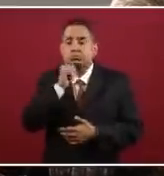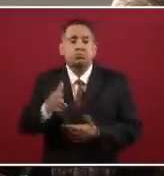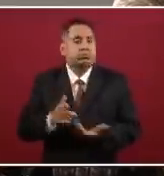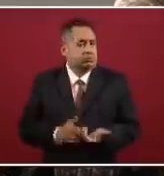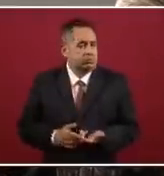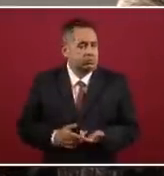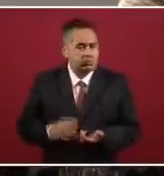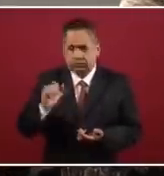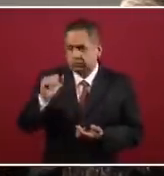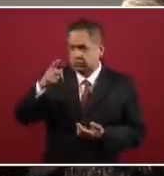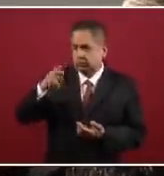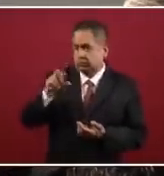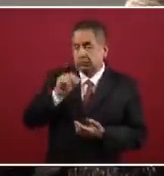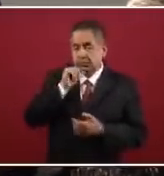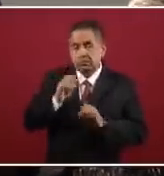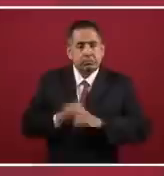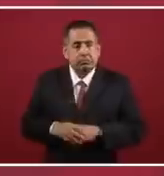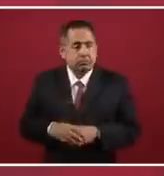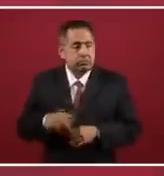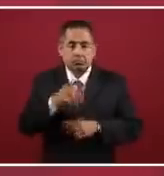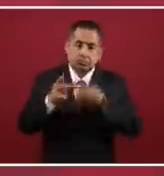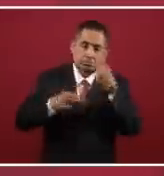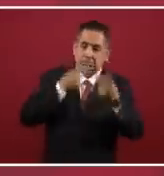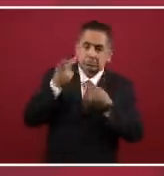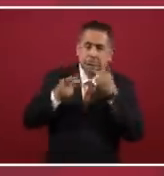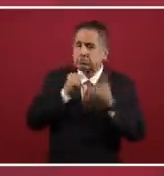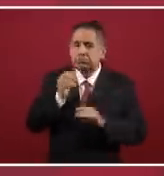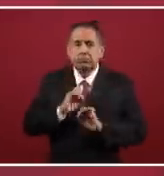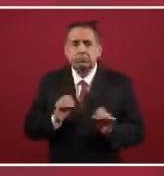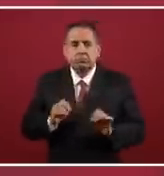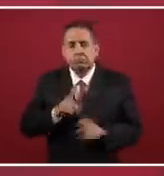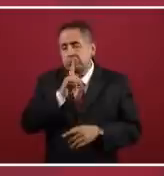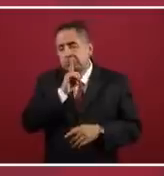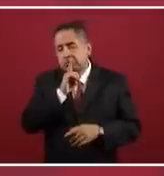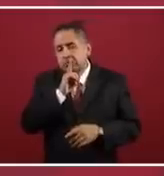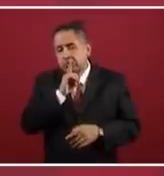y no protestaron, y ahora